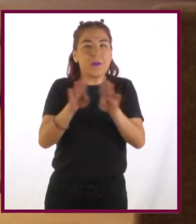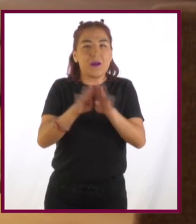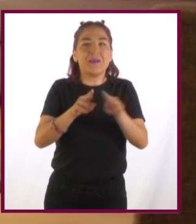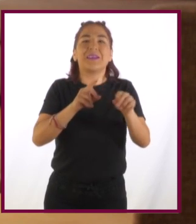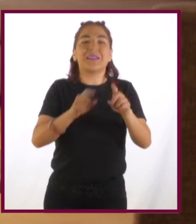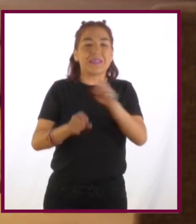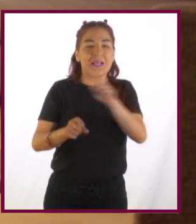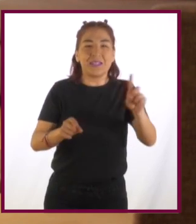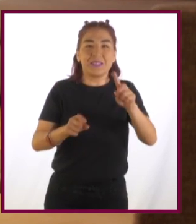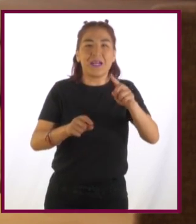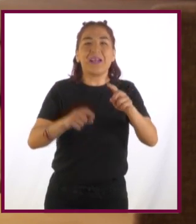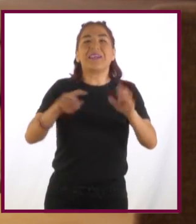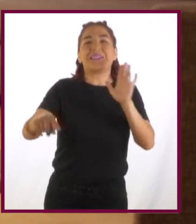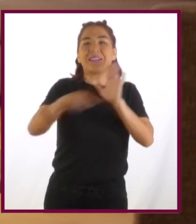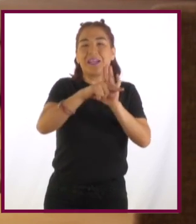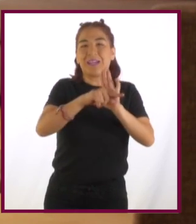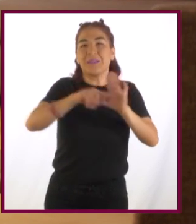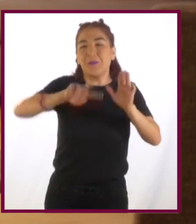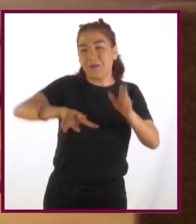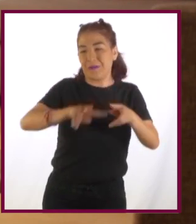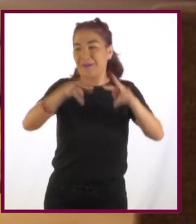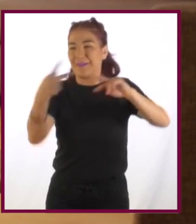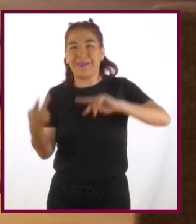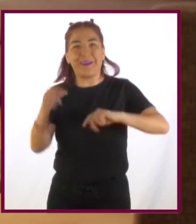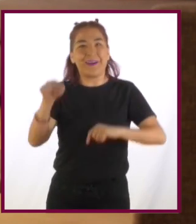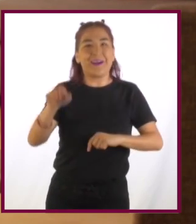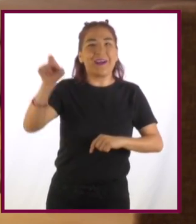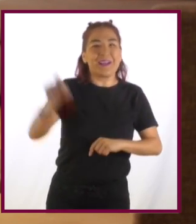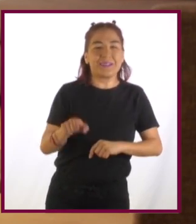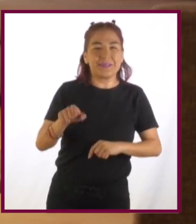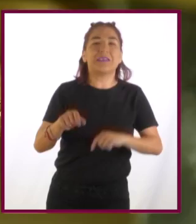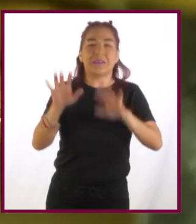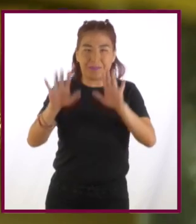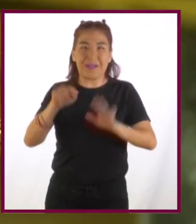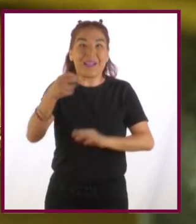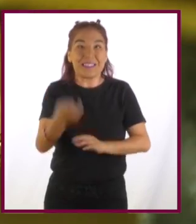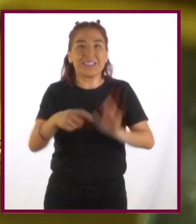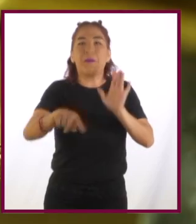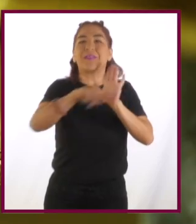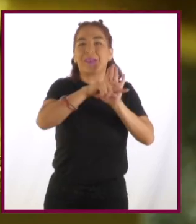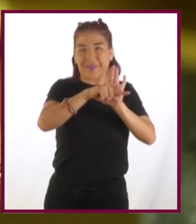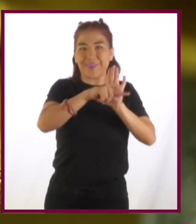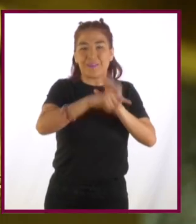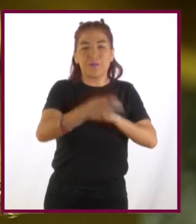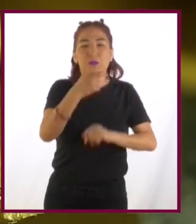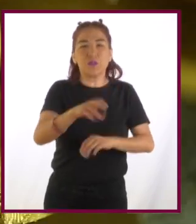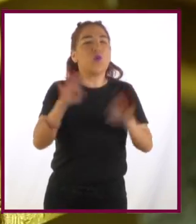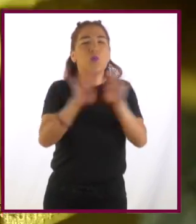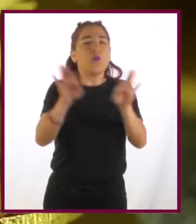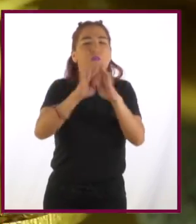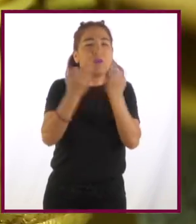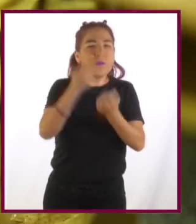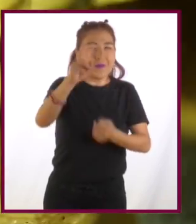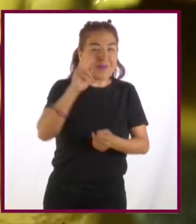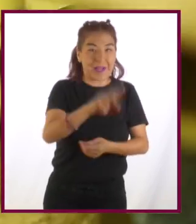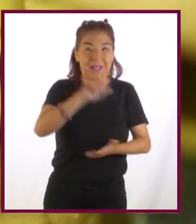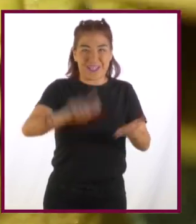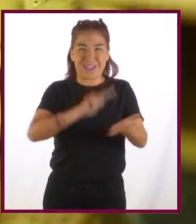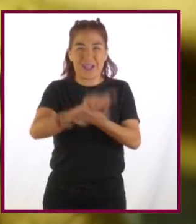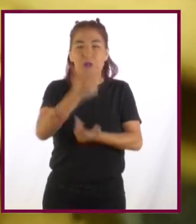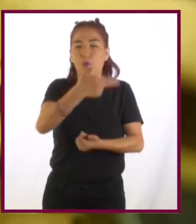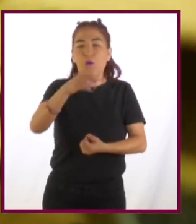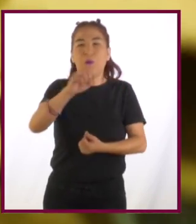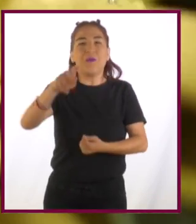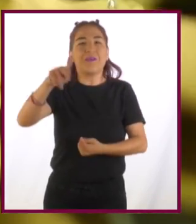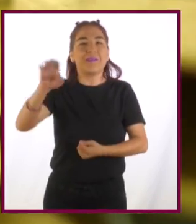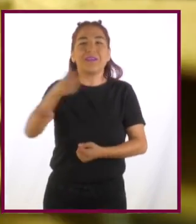sistema tendrá una dirección en el sentido negativo de las X. De ahí el signo. Ahora bien, eso es una manera de verlo.